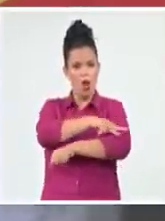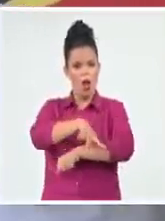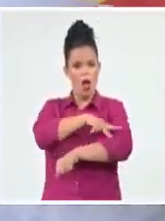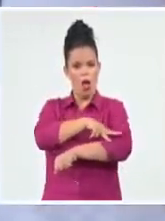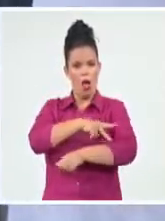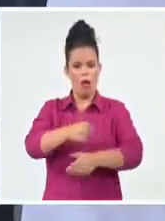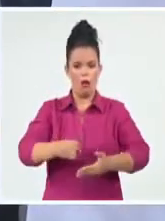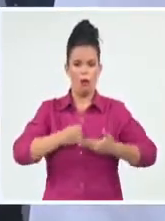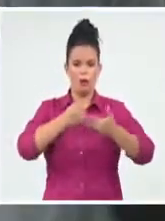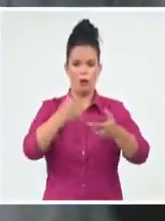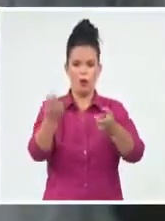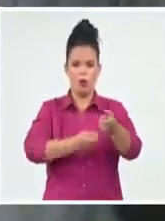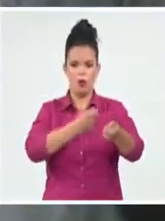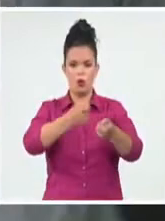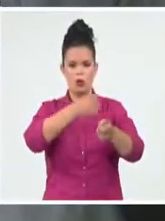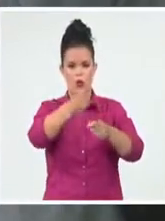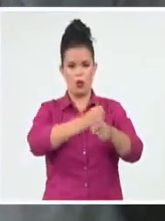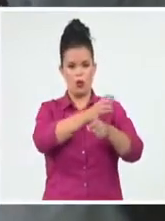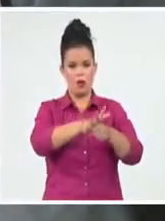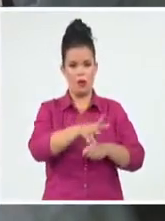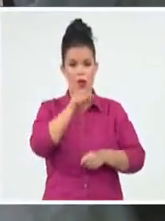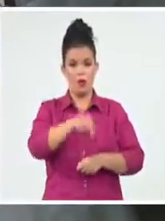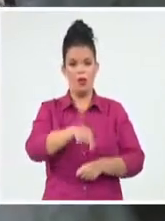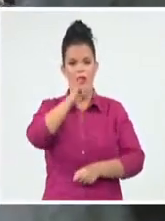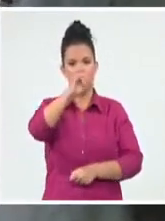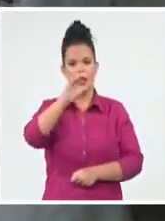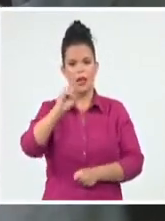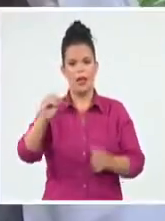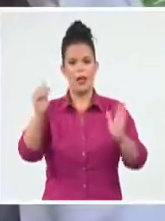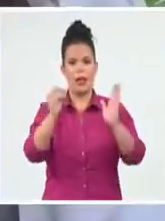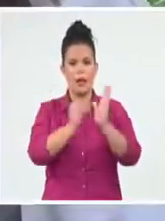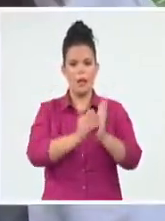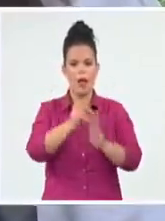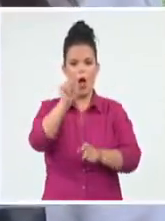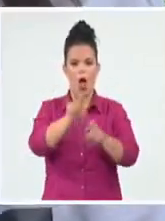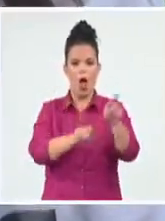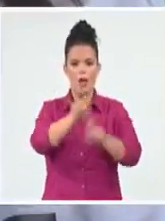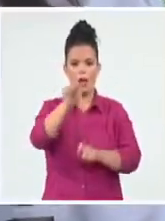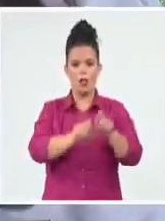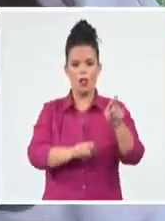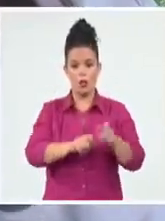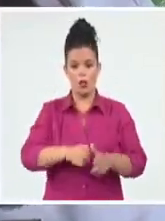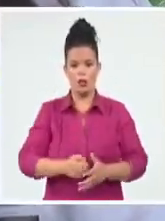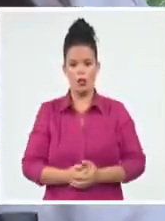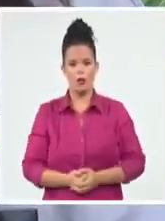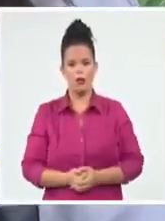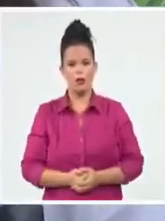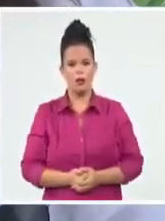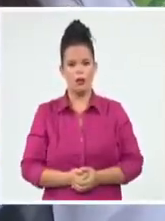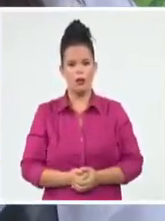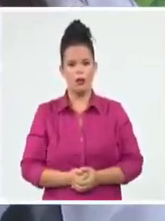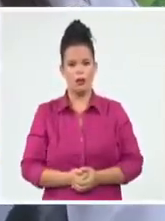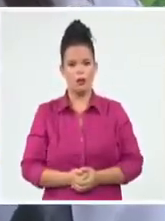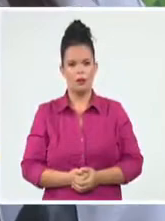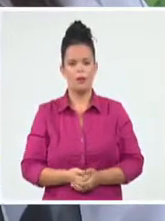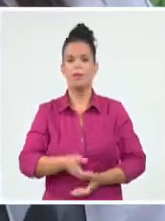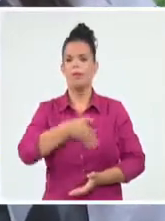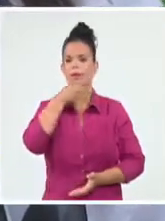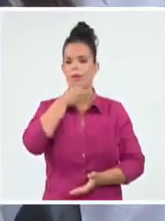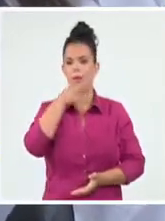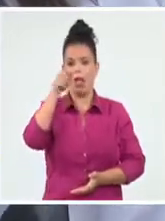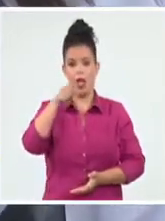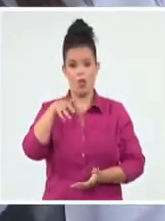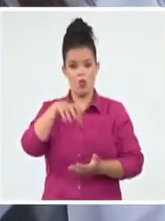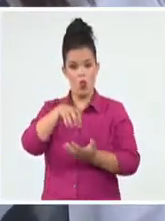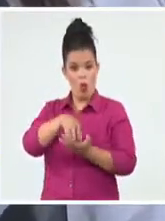y allí realizaron aproximadamente 60.000 operaciones médicas. Tuvimos dos grandes rebrotes en esta tierra del